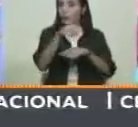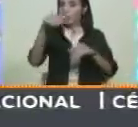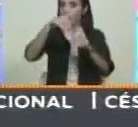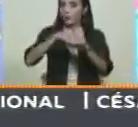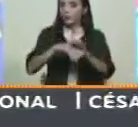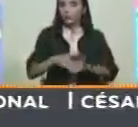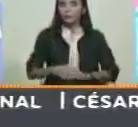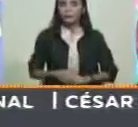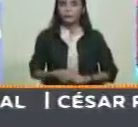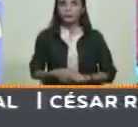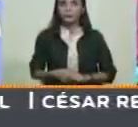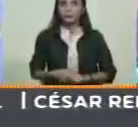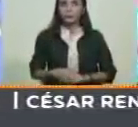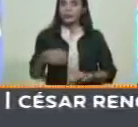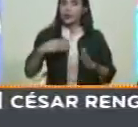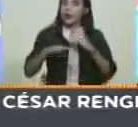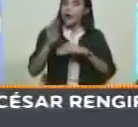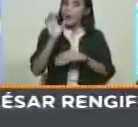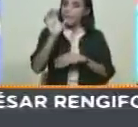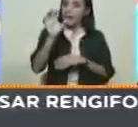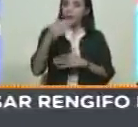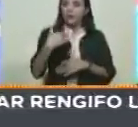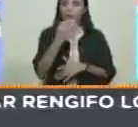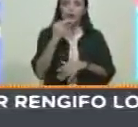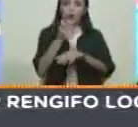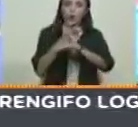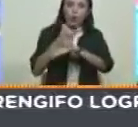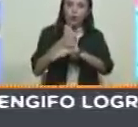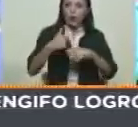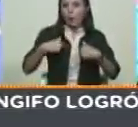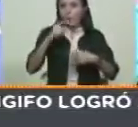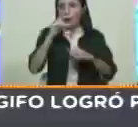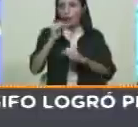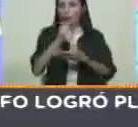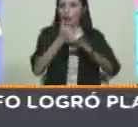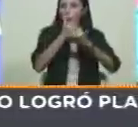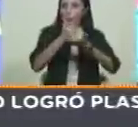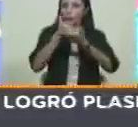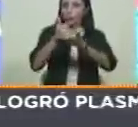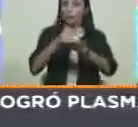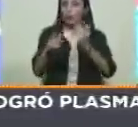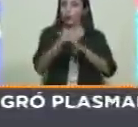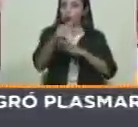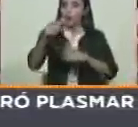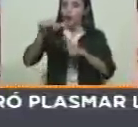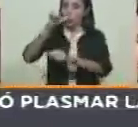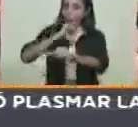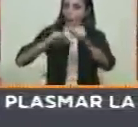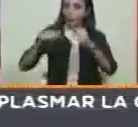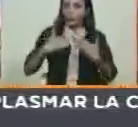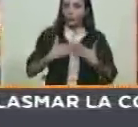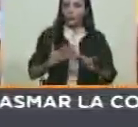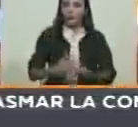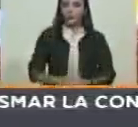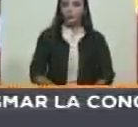la patria te protege la patria te da todo y tú también le das a la patria tu poder